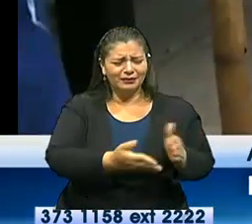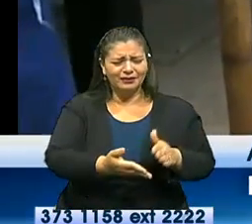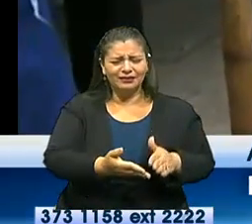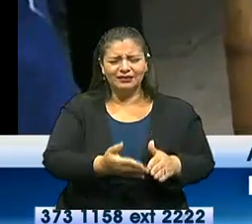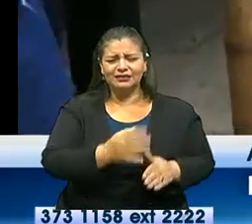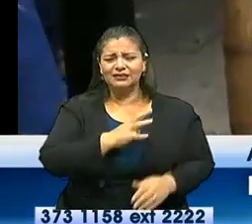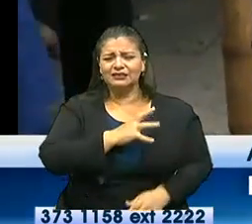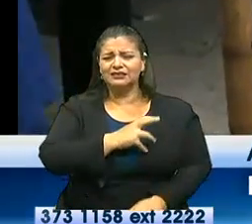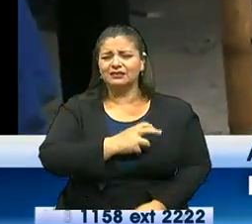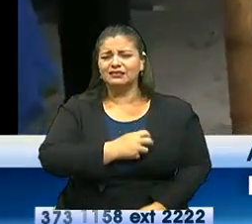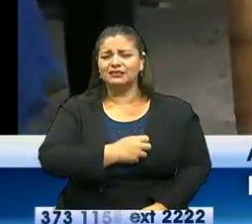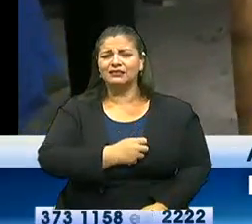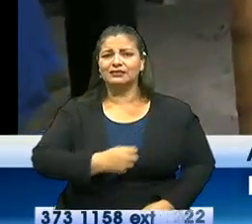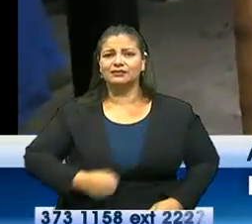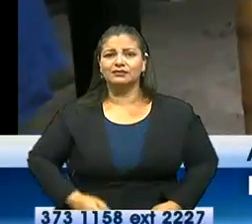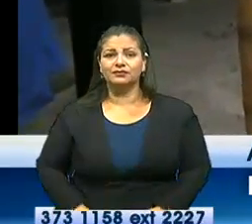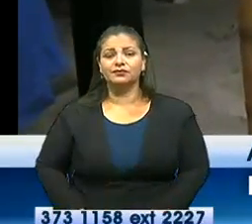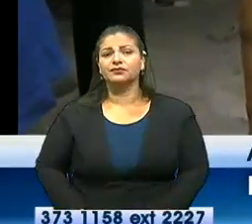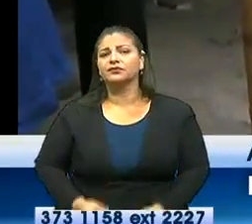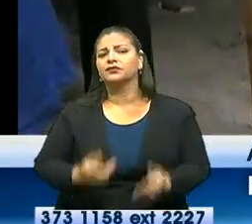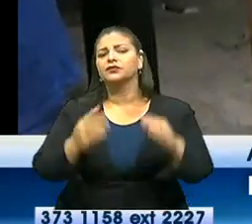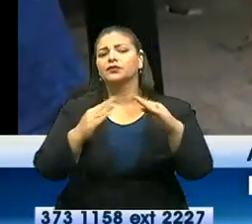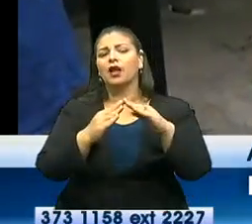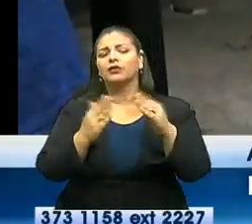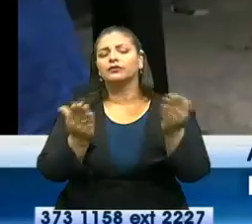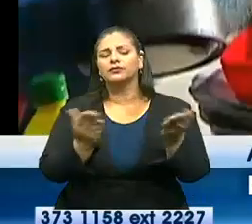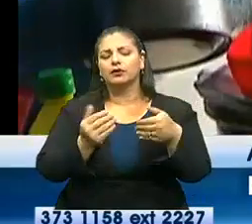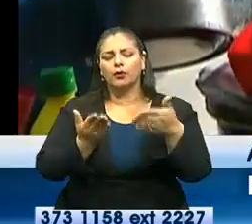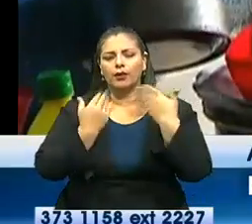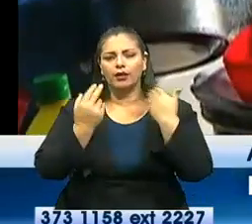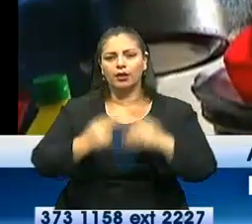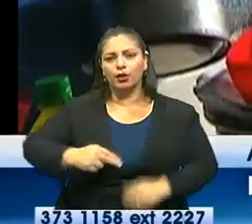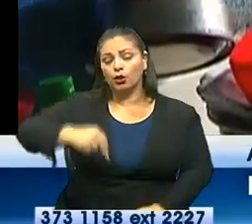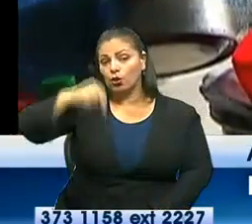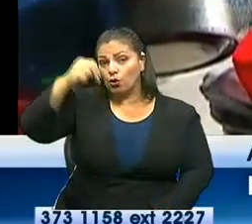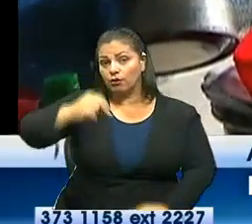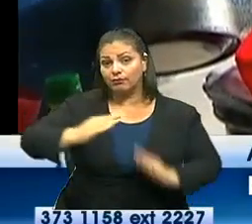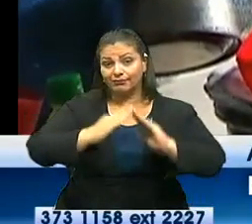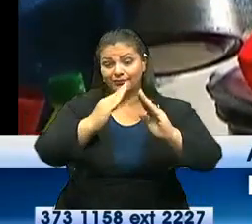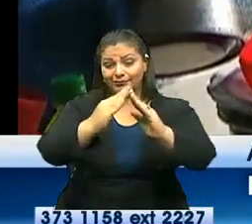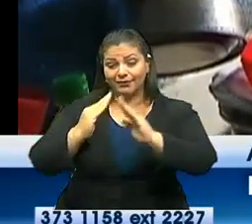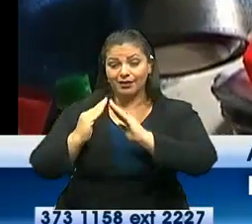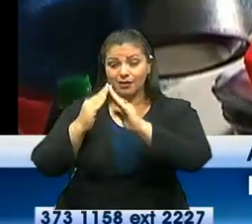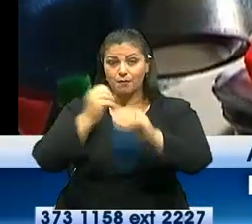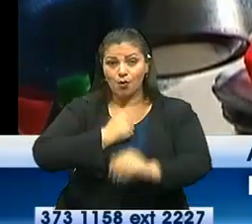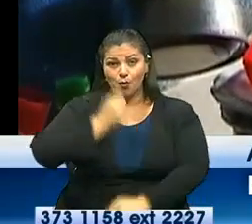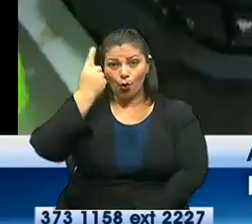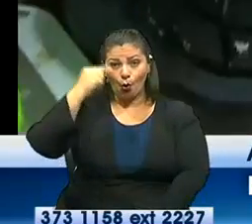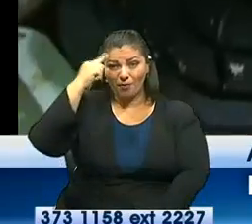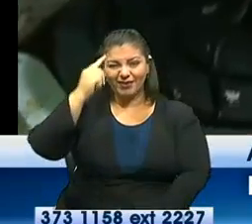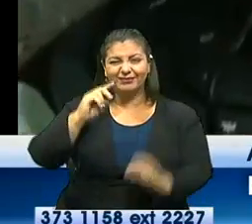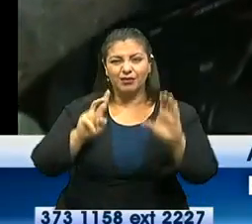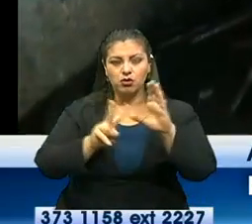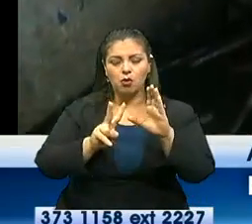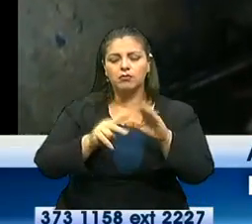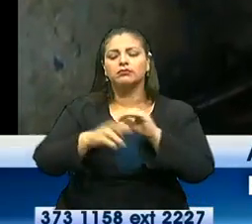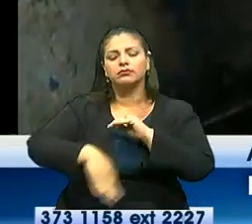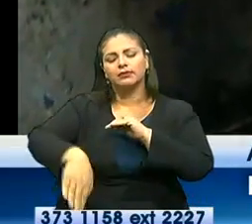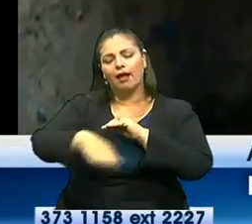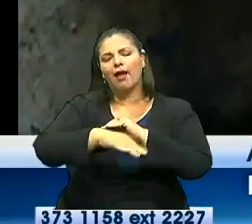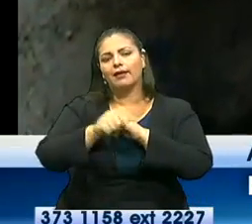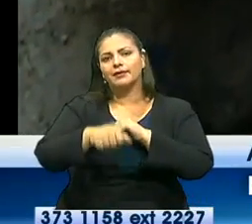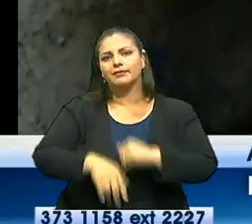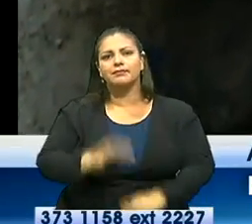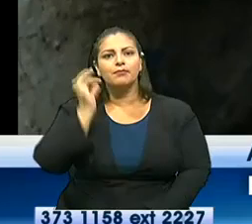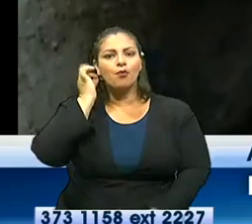mía. La casa en la que habitan, en Socio Vivienda, al noroeste de Guayaquil, carece de todo. Doña Rosa solo tiene esta pequeña cocineta